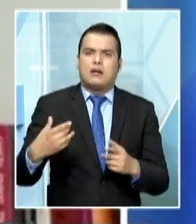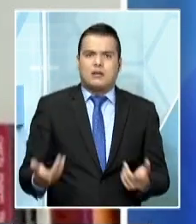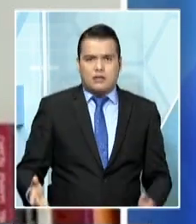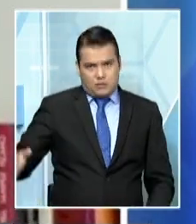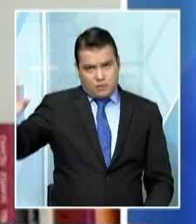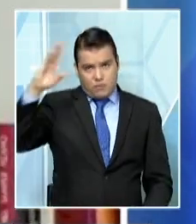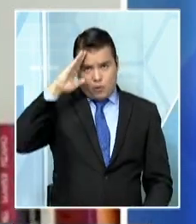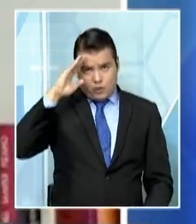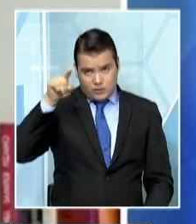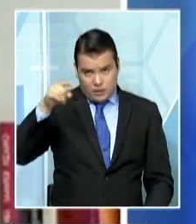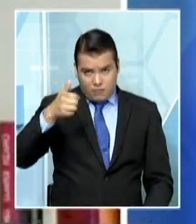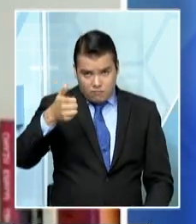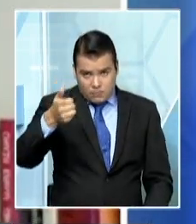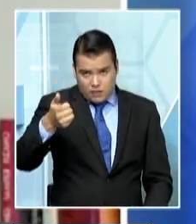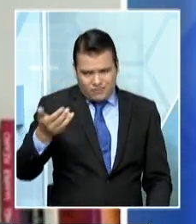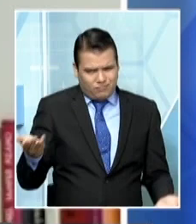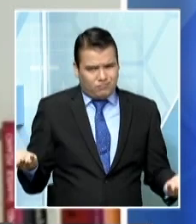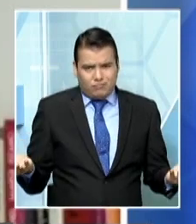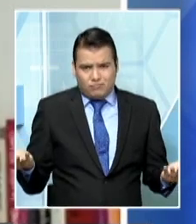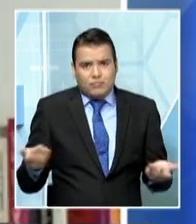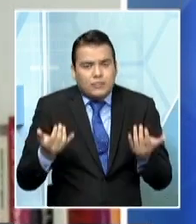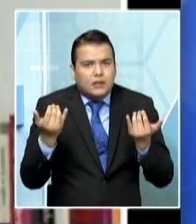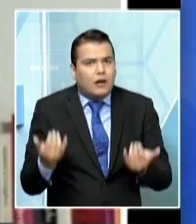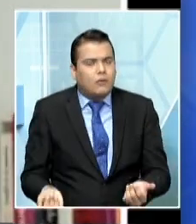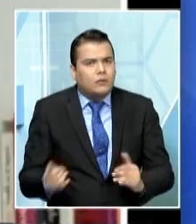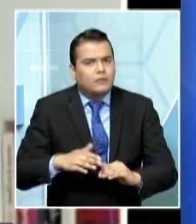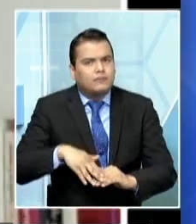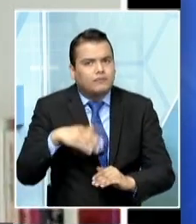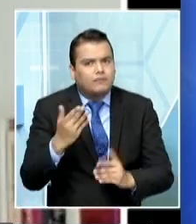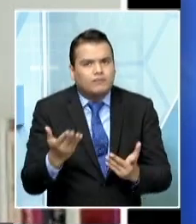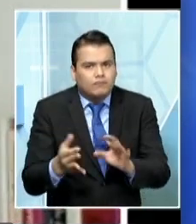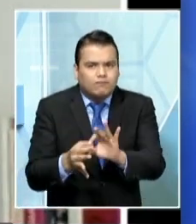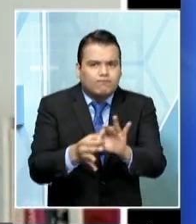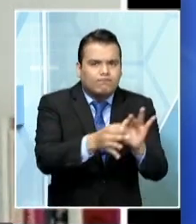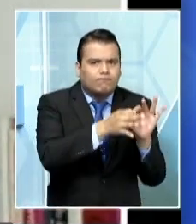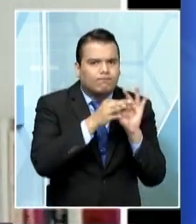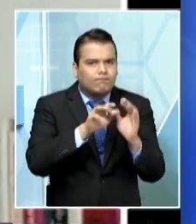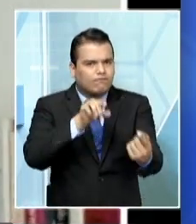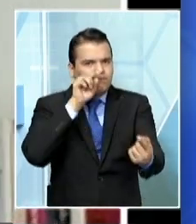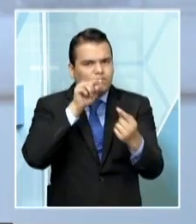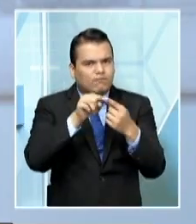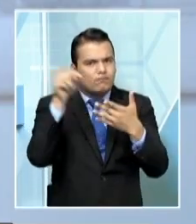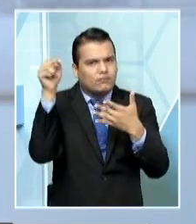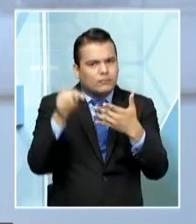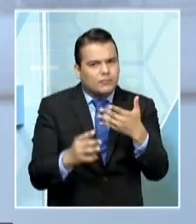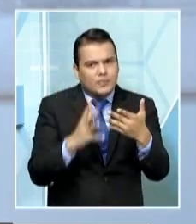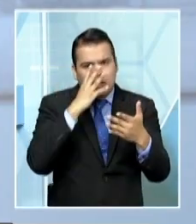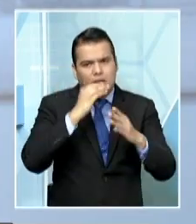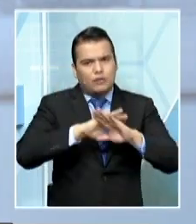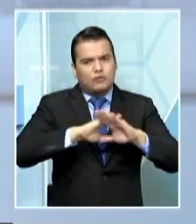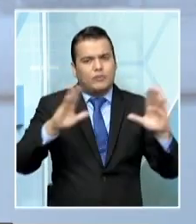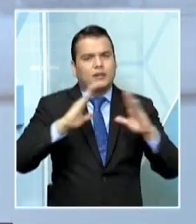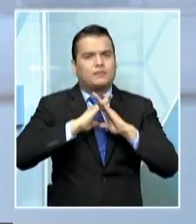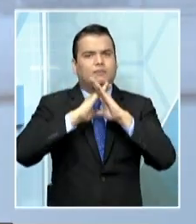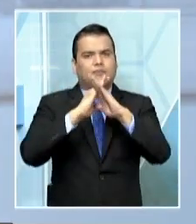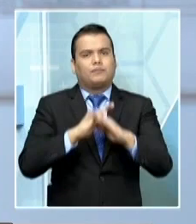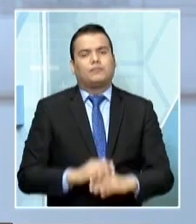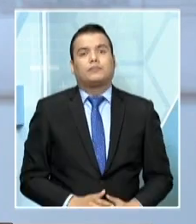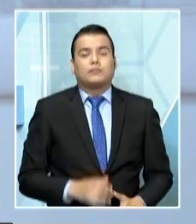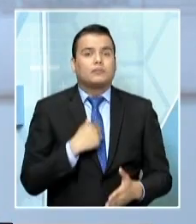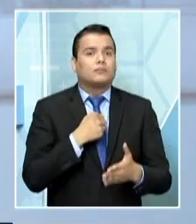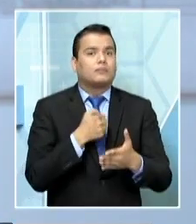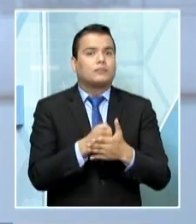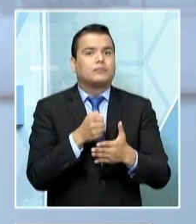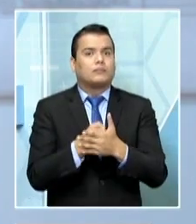agredir a nuestra fuerza pública. Lo que hoy tenemos es unirnos para derrotar la criminalidad. Hay que trabajar muy fuerte con la ciudadanía